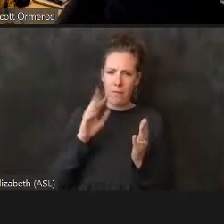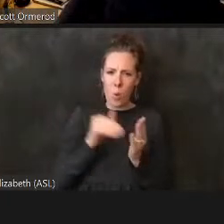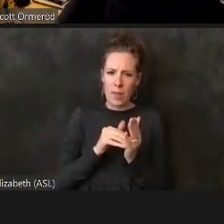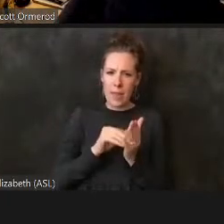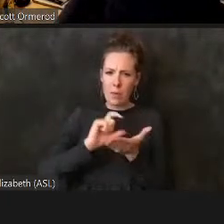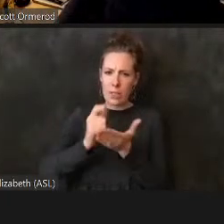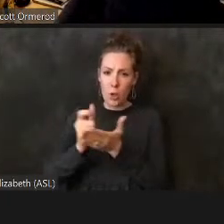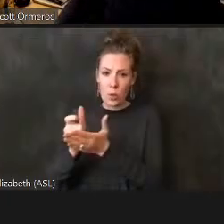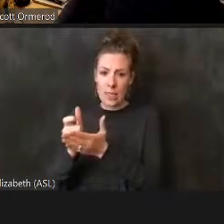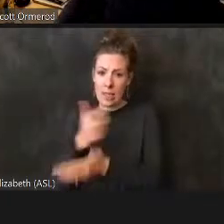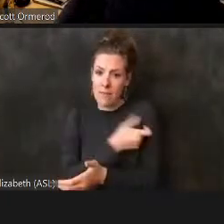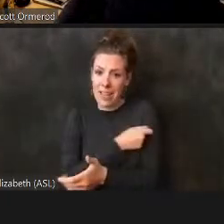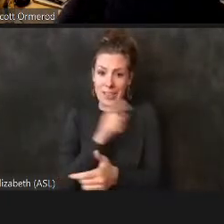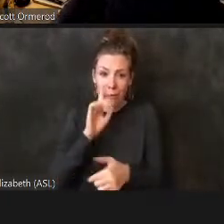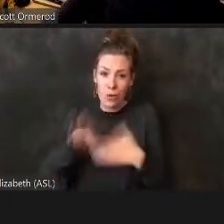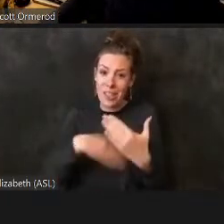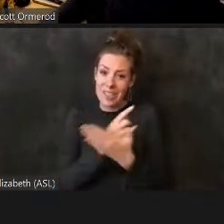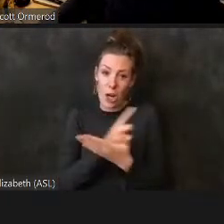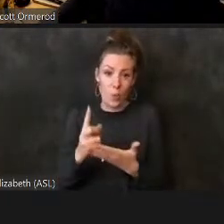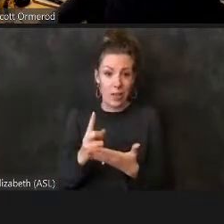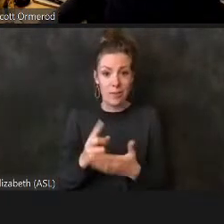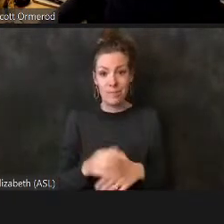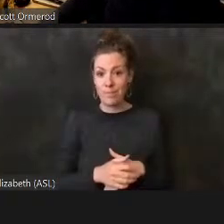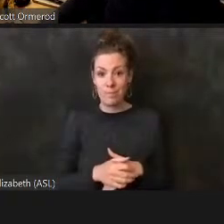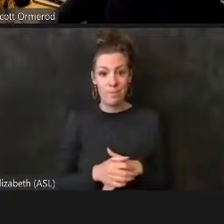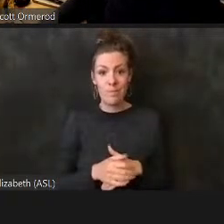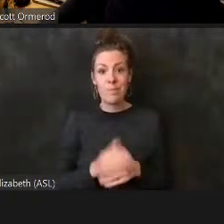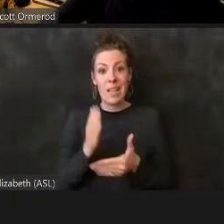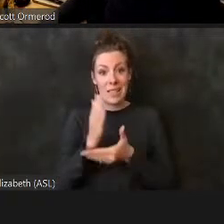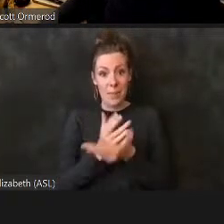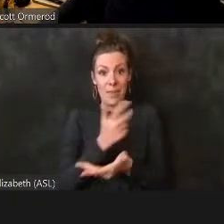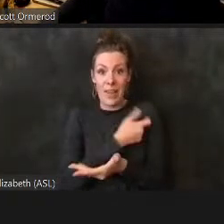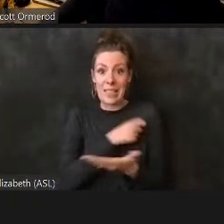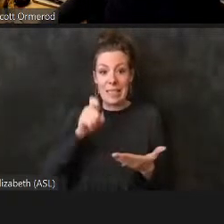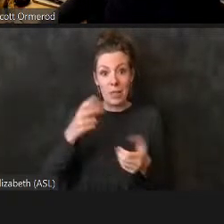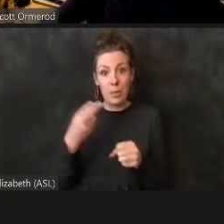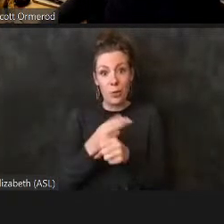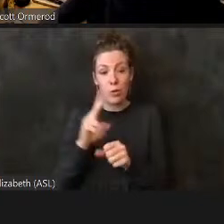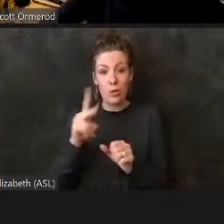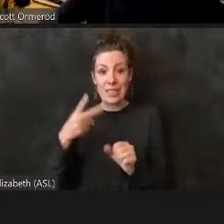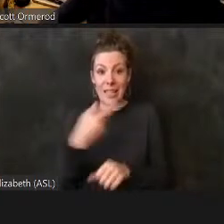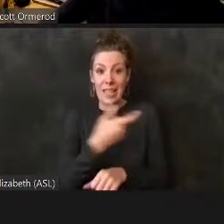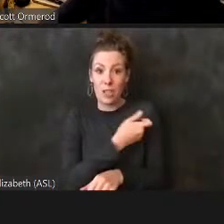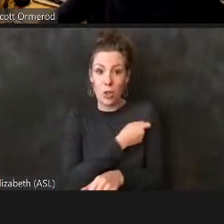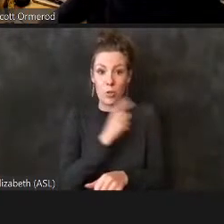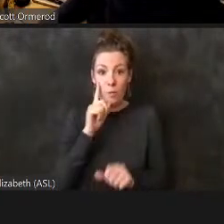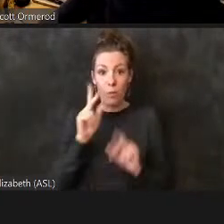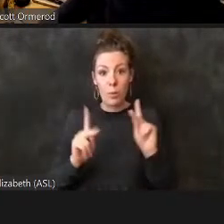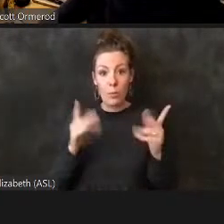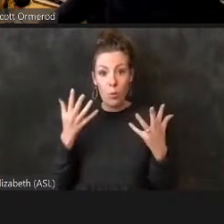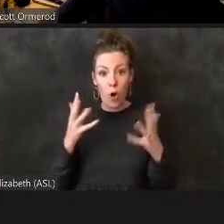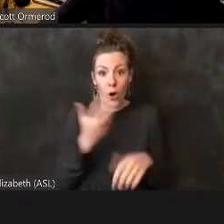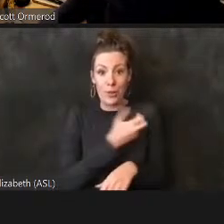hasta ahorita nos han dado 4,000 dosis de vacunas para las vacunas, para todos, pero...